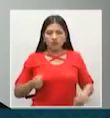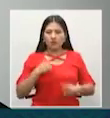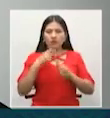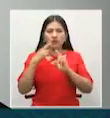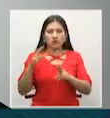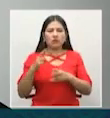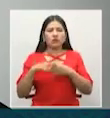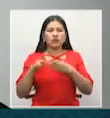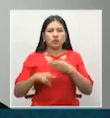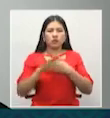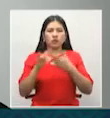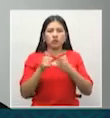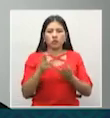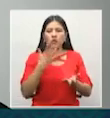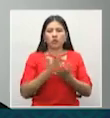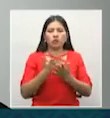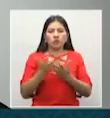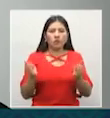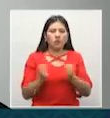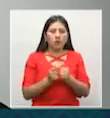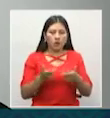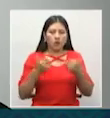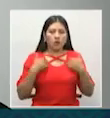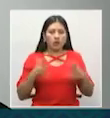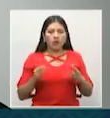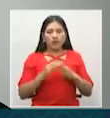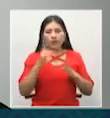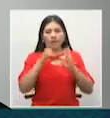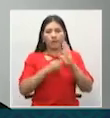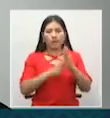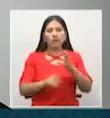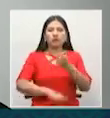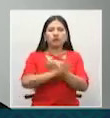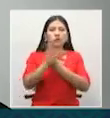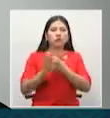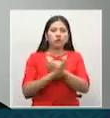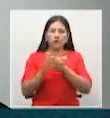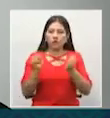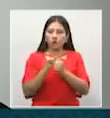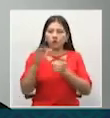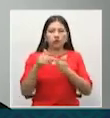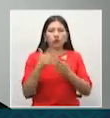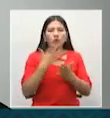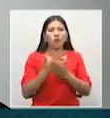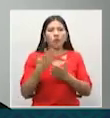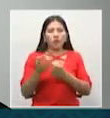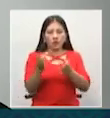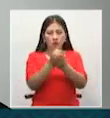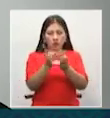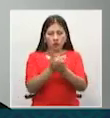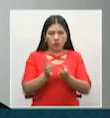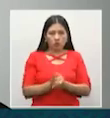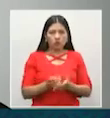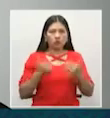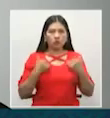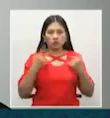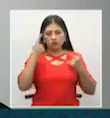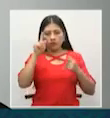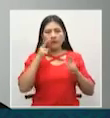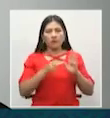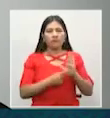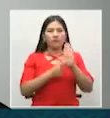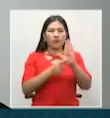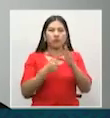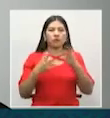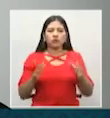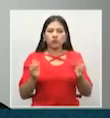o exclusiones probatorias que hubiera presentado la defensa contra la prueba documental incoada, presentada